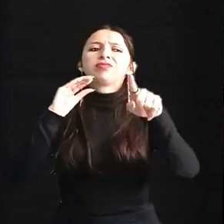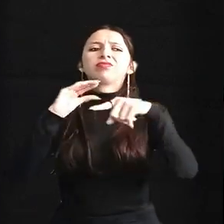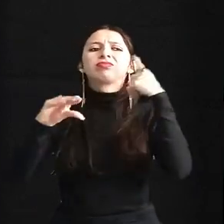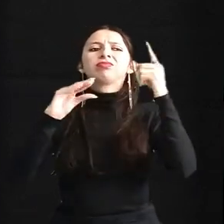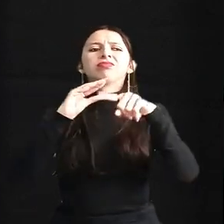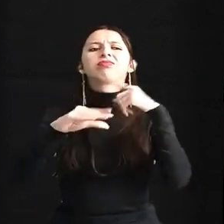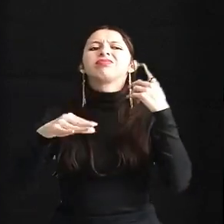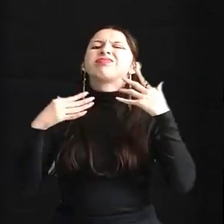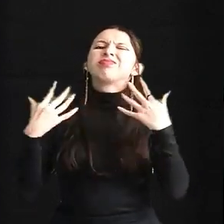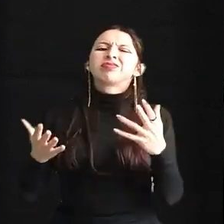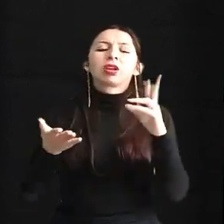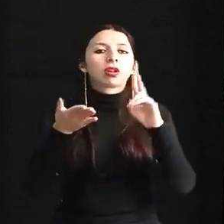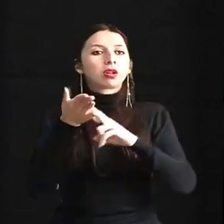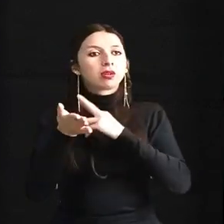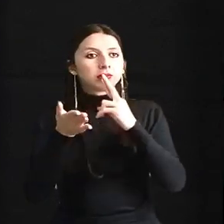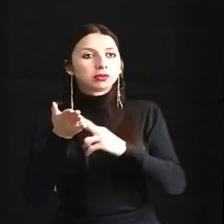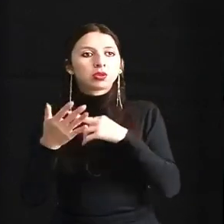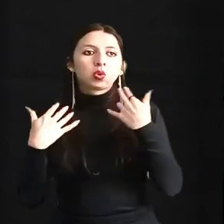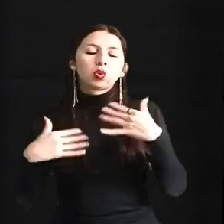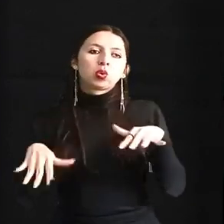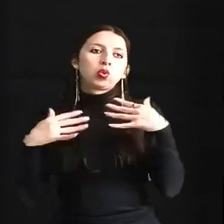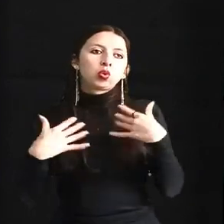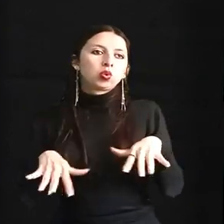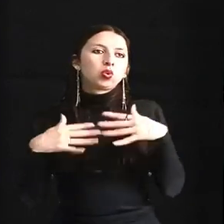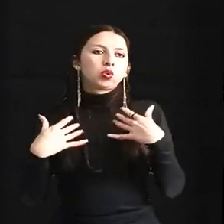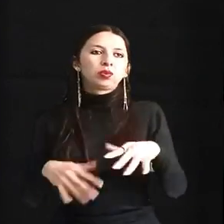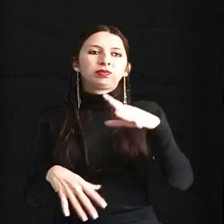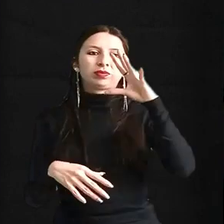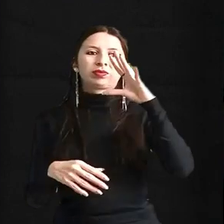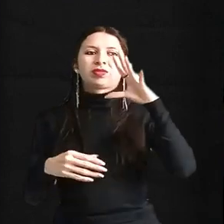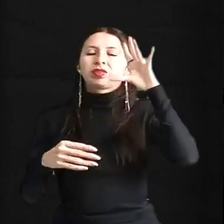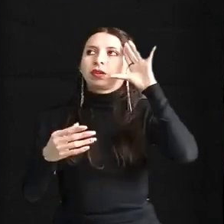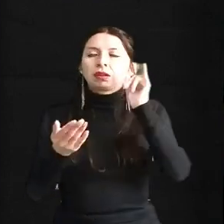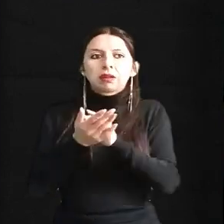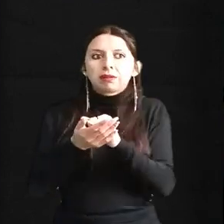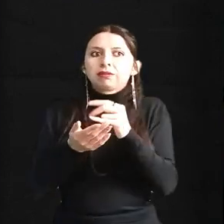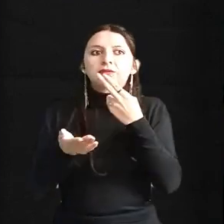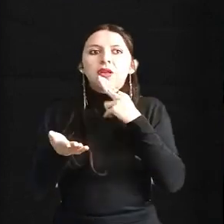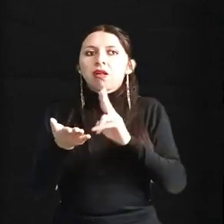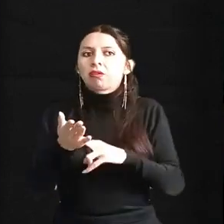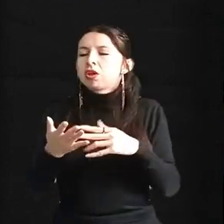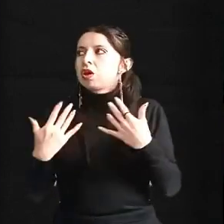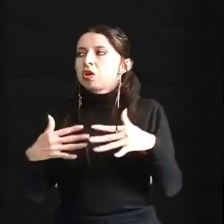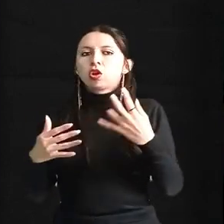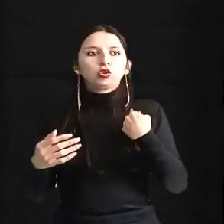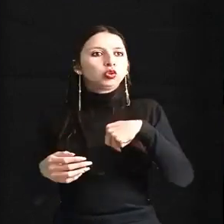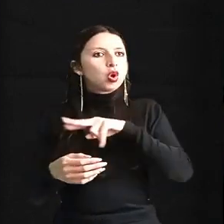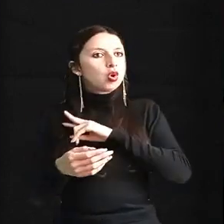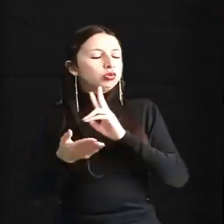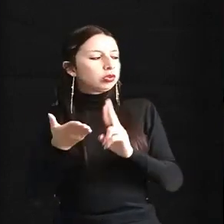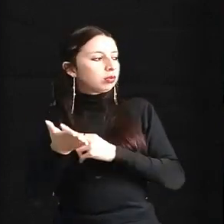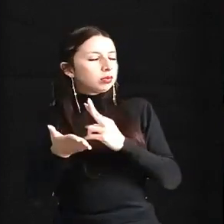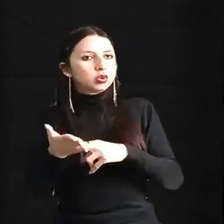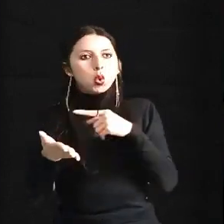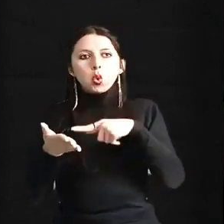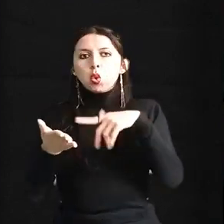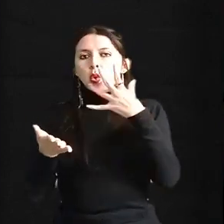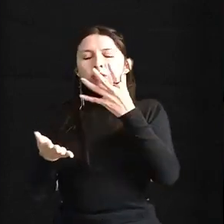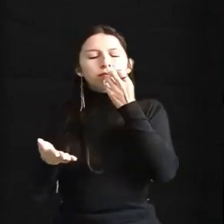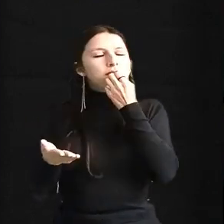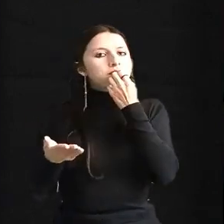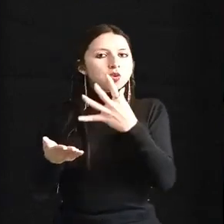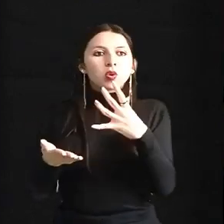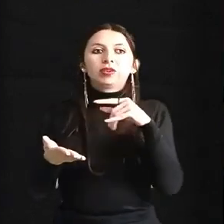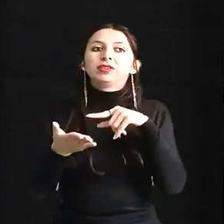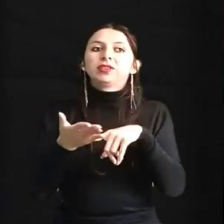cartas para hacer comentarios sobre los artículos que se están escribiendo y para nosotros fue